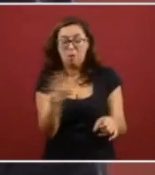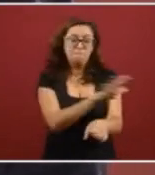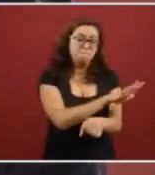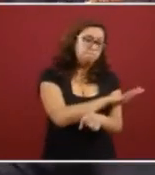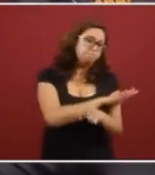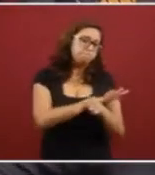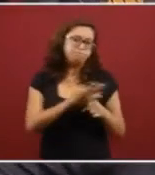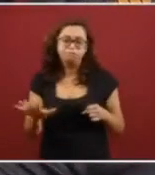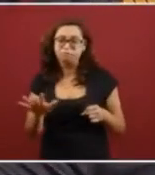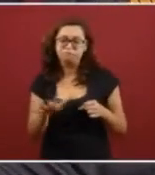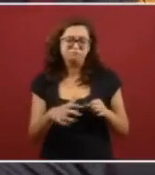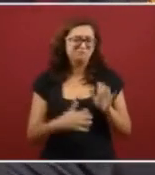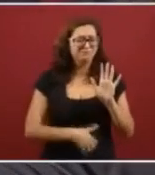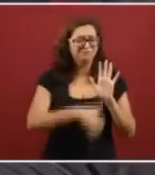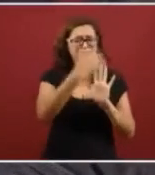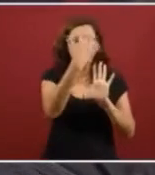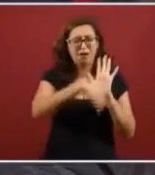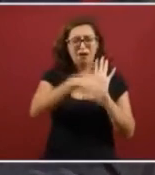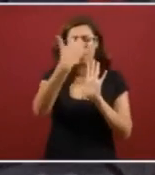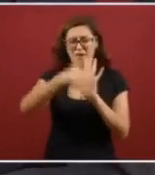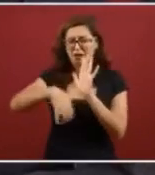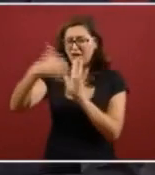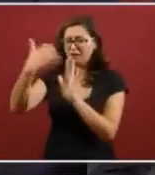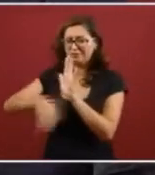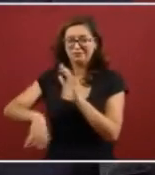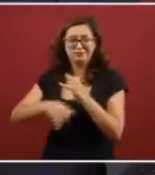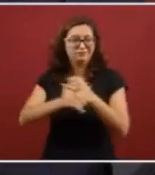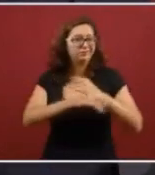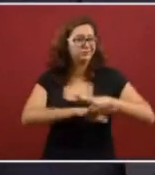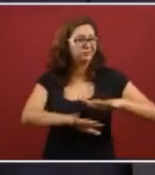sure. Las columnas. And columns. Hagan